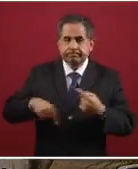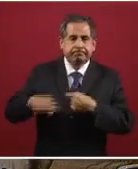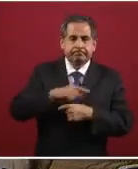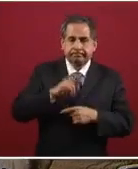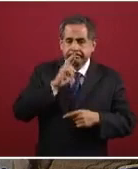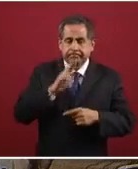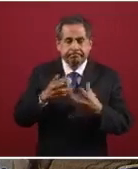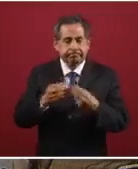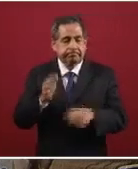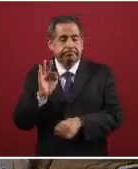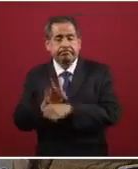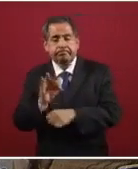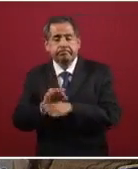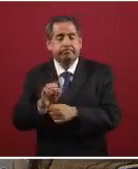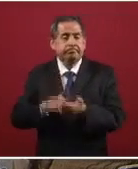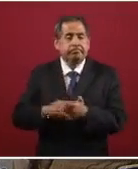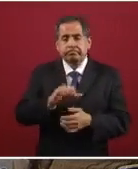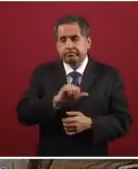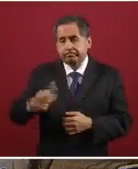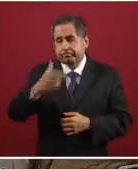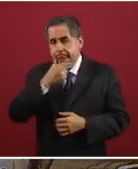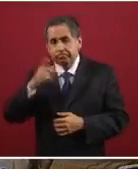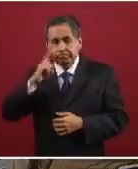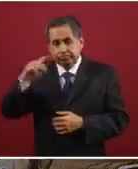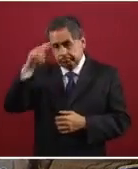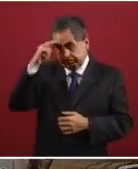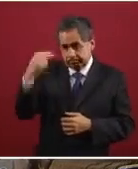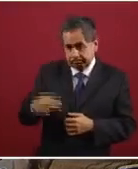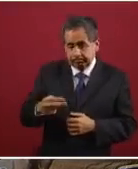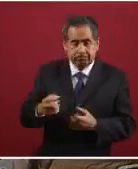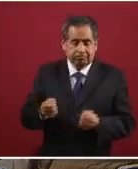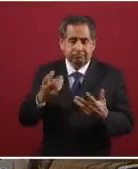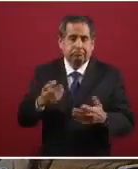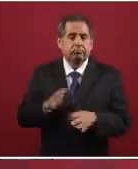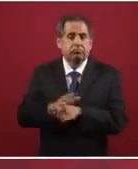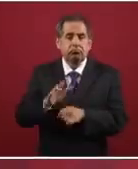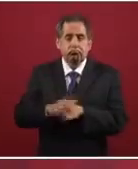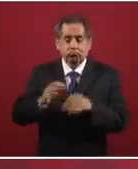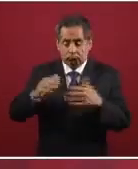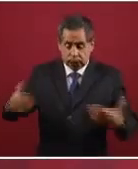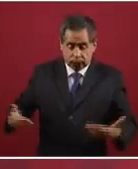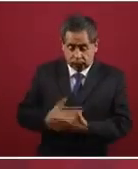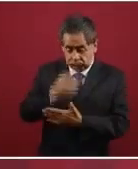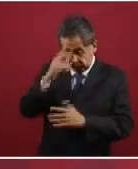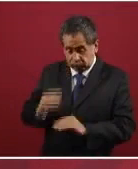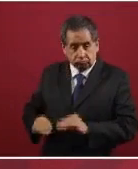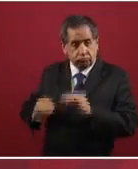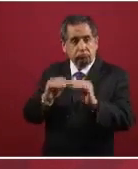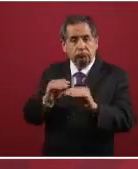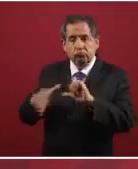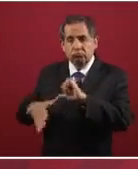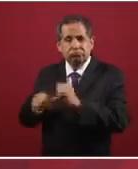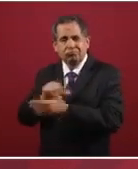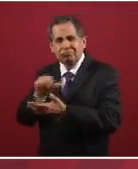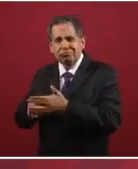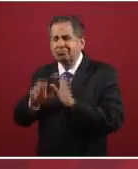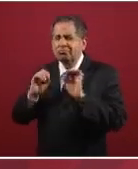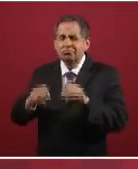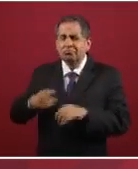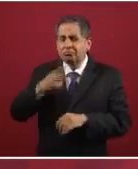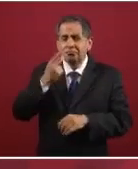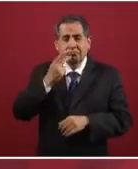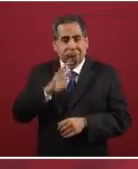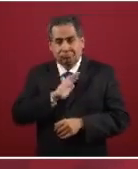para proteger a las mexicanas y los mexicanos y a las personas que son de origen mexicano o centroamericano o en general de habla hispana